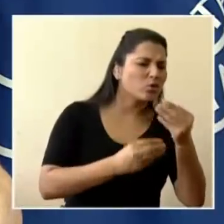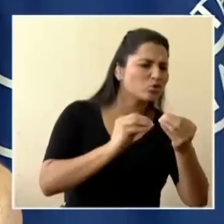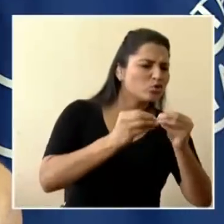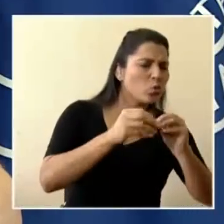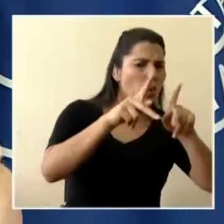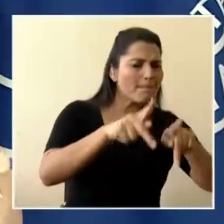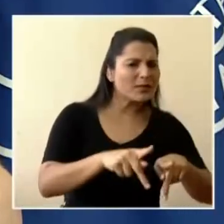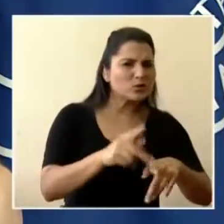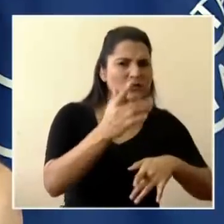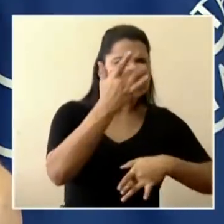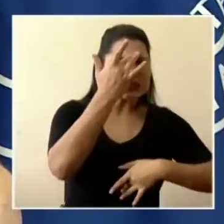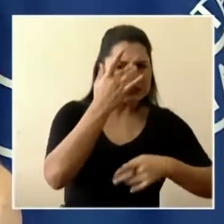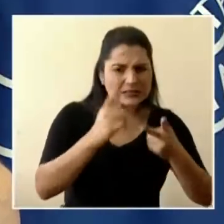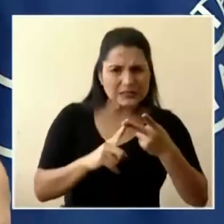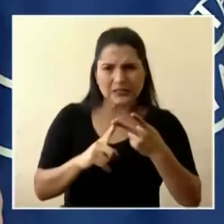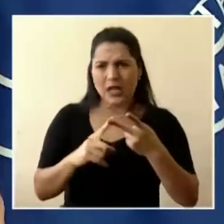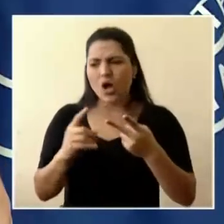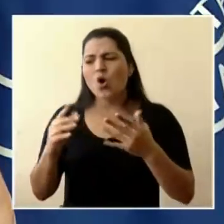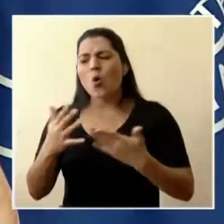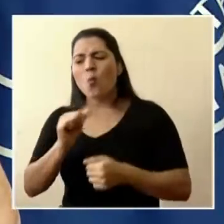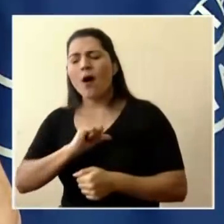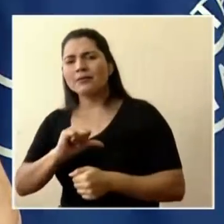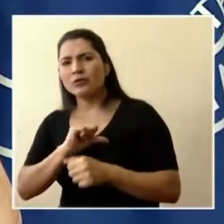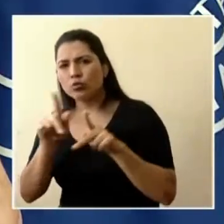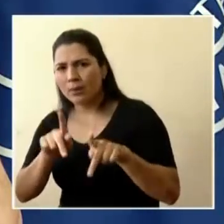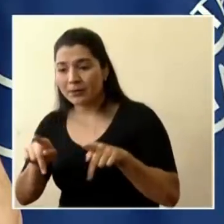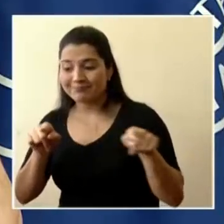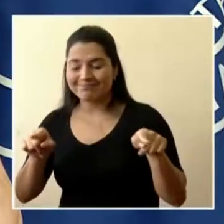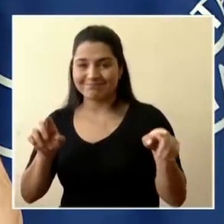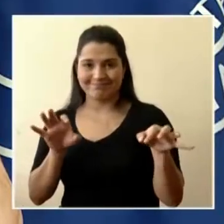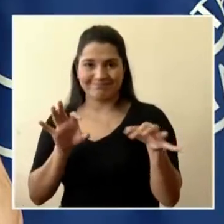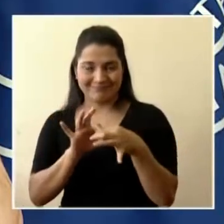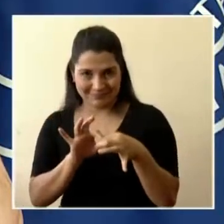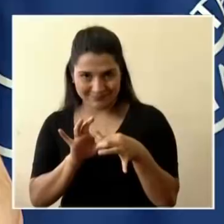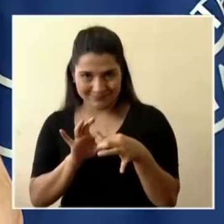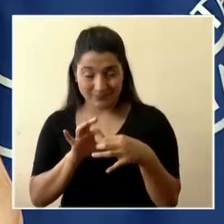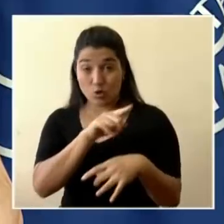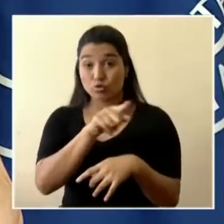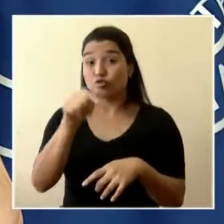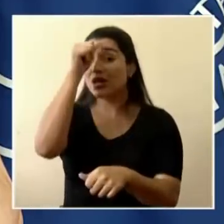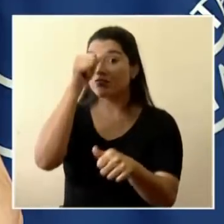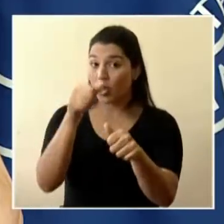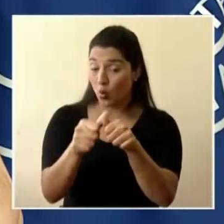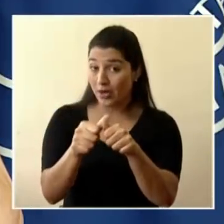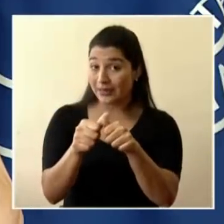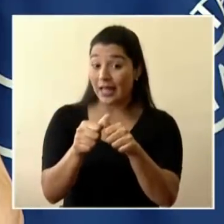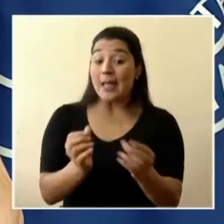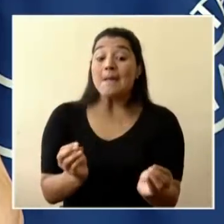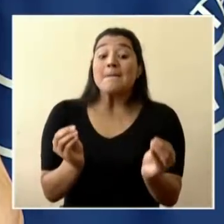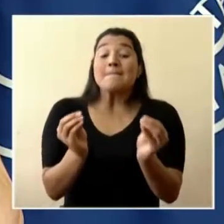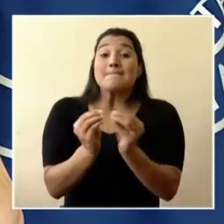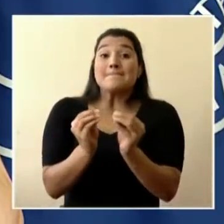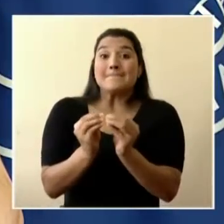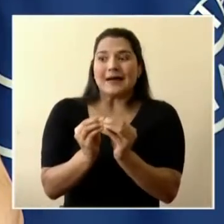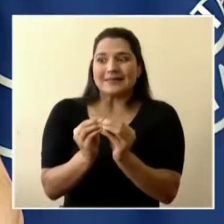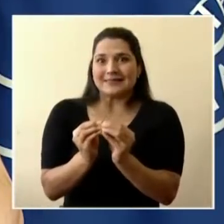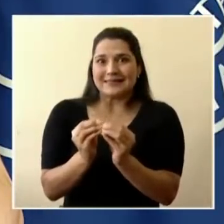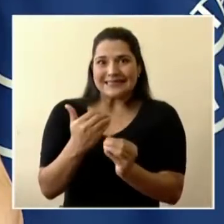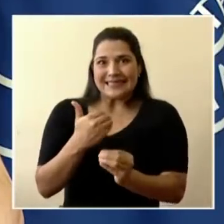respuesta social, que de hecho que van muy ligados. Recordemos que entre más tengamos una respuesta